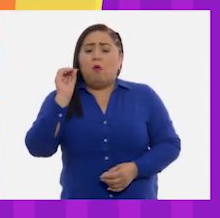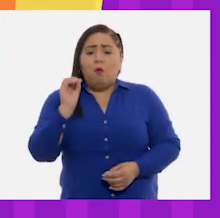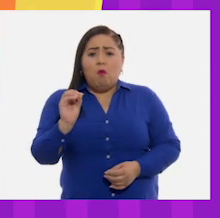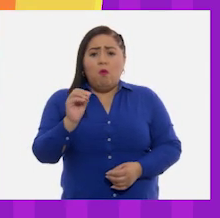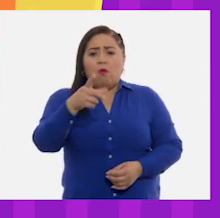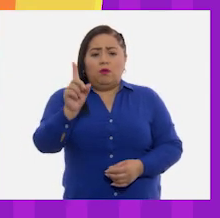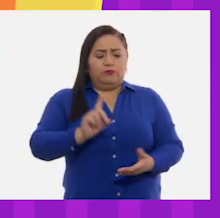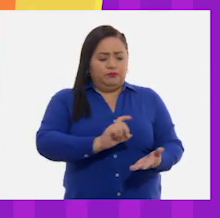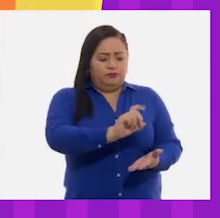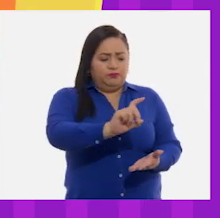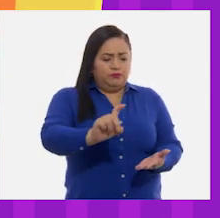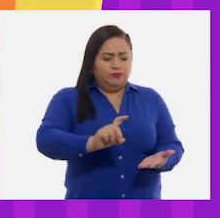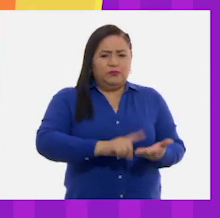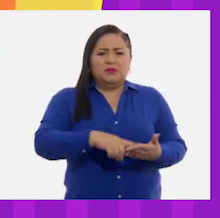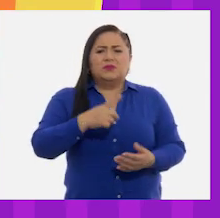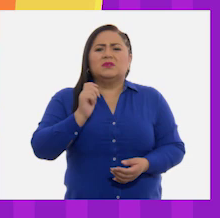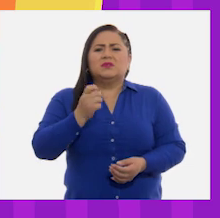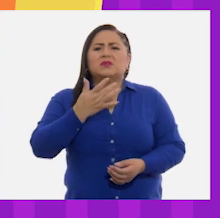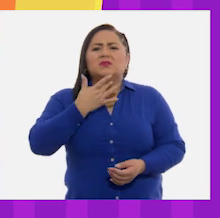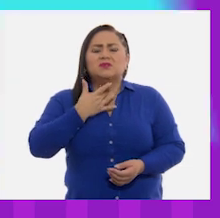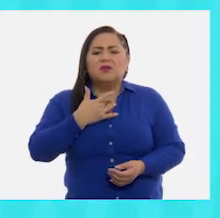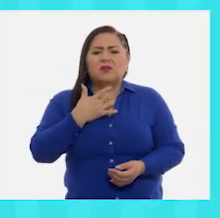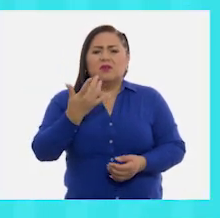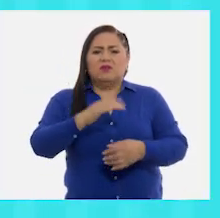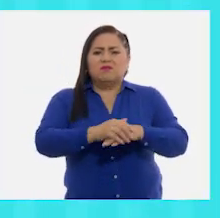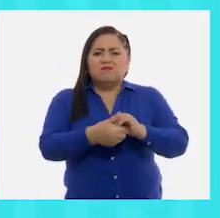aplica desinfectante a base de agua y alcohol.